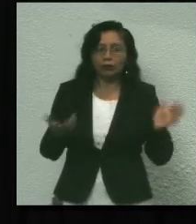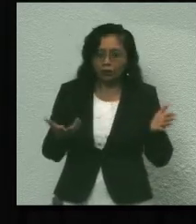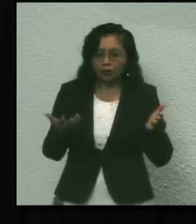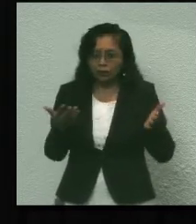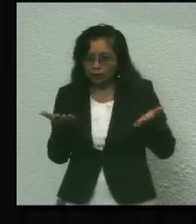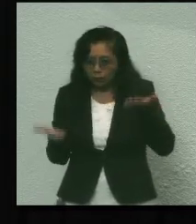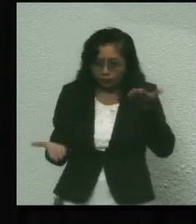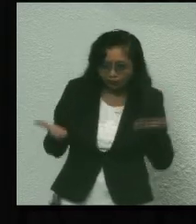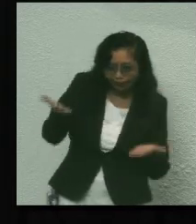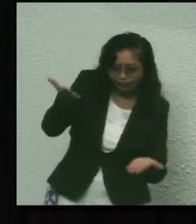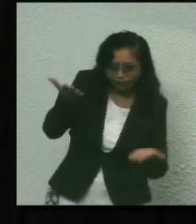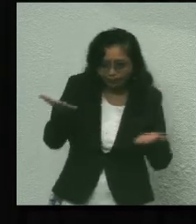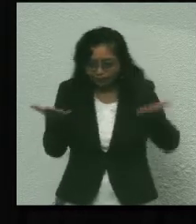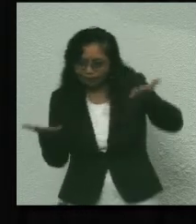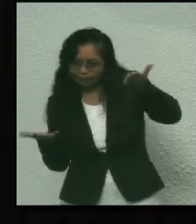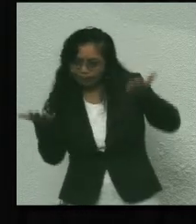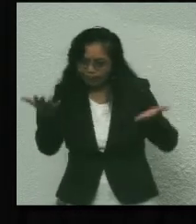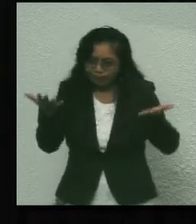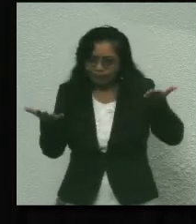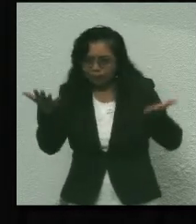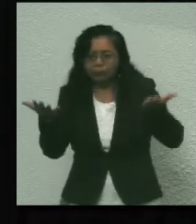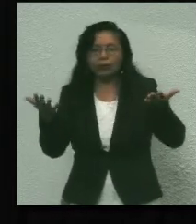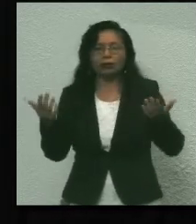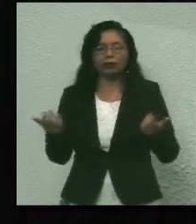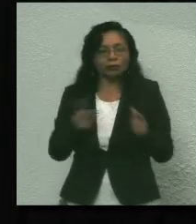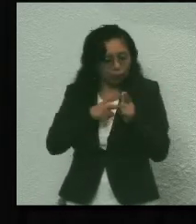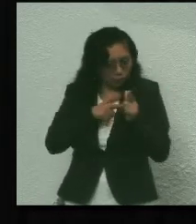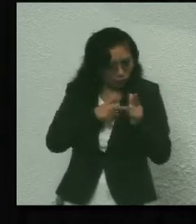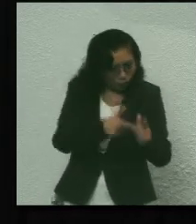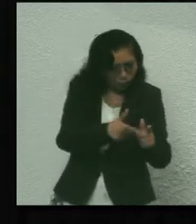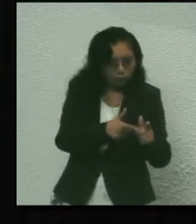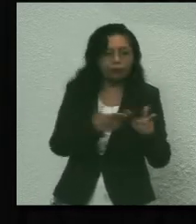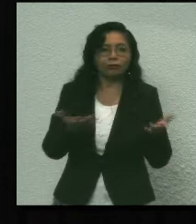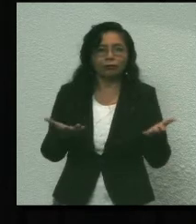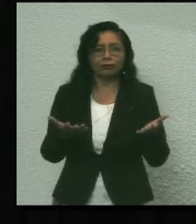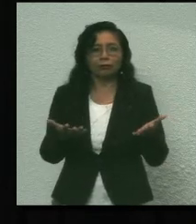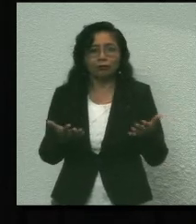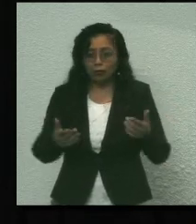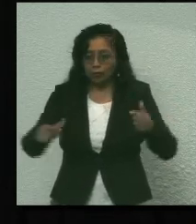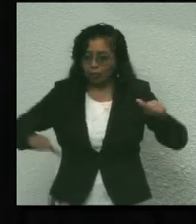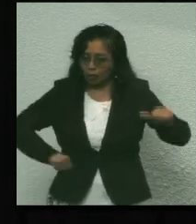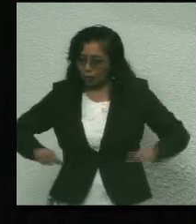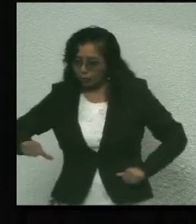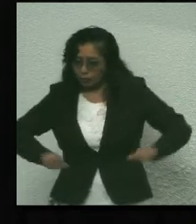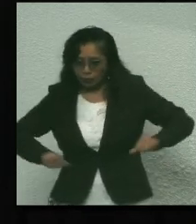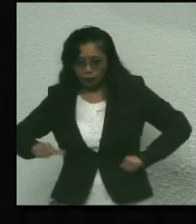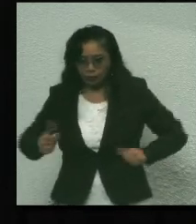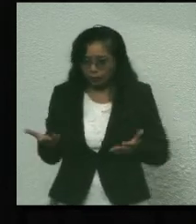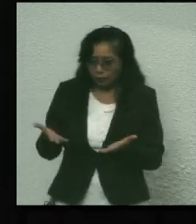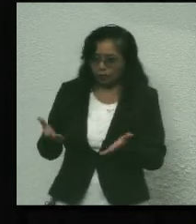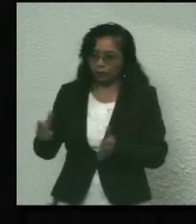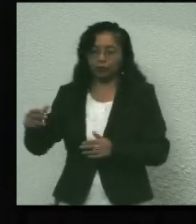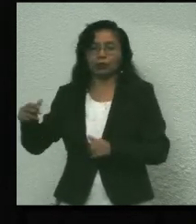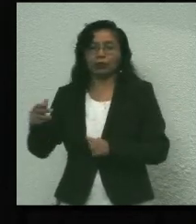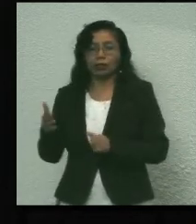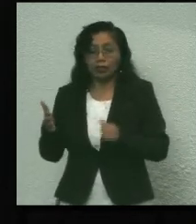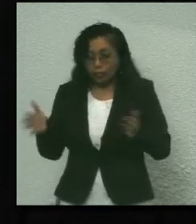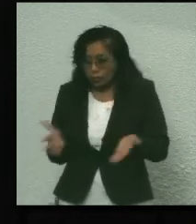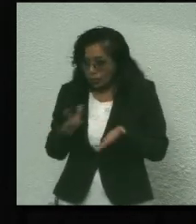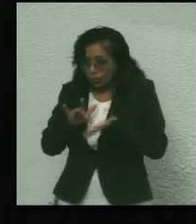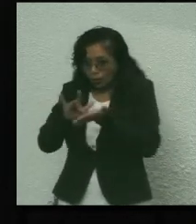contrapesos constitucionales, realizar un seguimiento puntual de las acciones del Ejecutivo y dotarlas